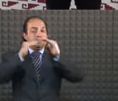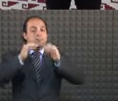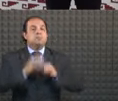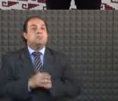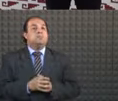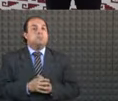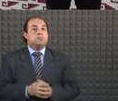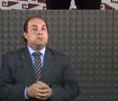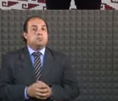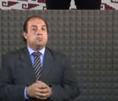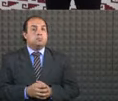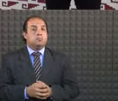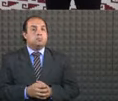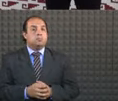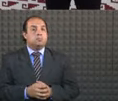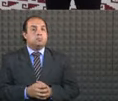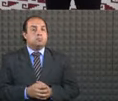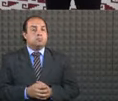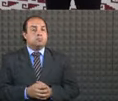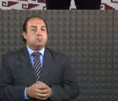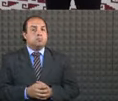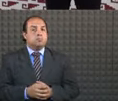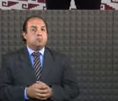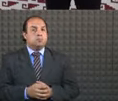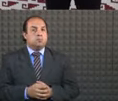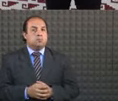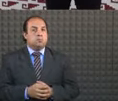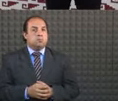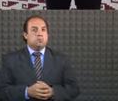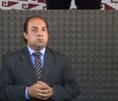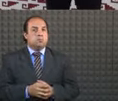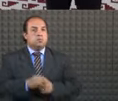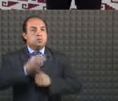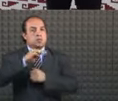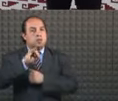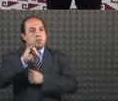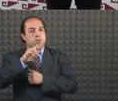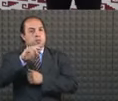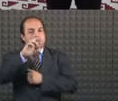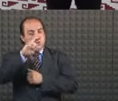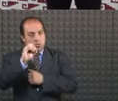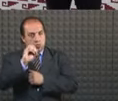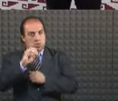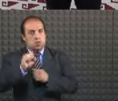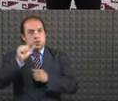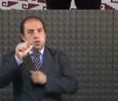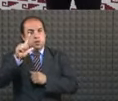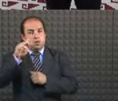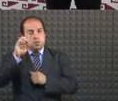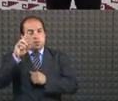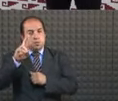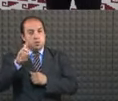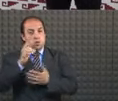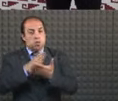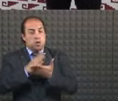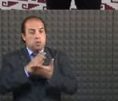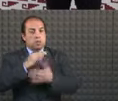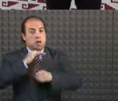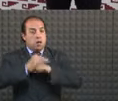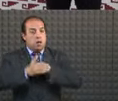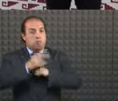de el ministro Saldívar, en el sentido de que pues él nomás va a terminar su